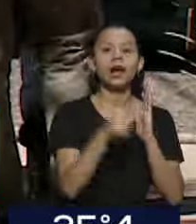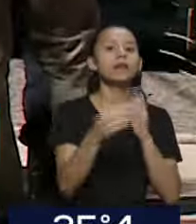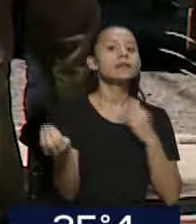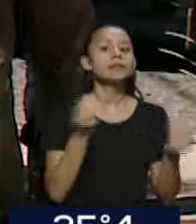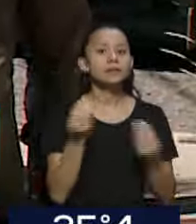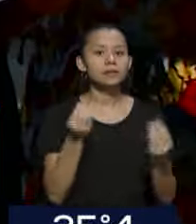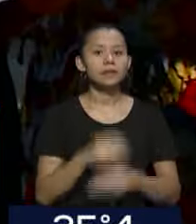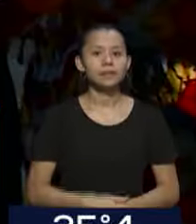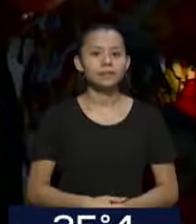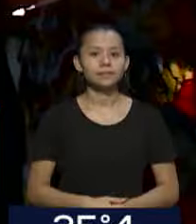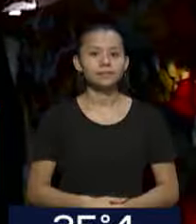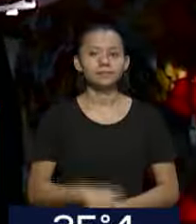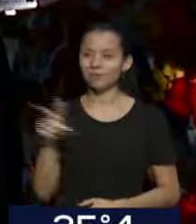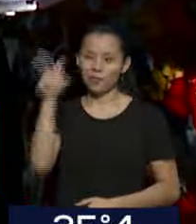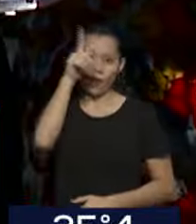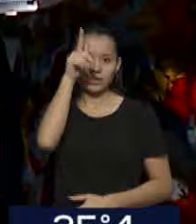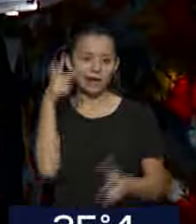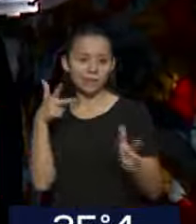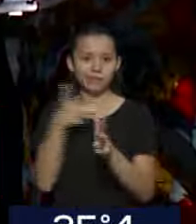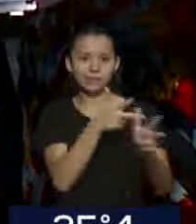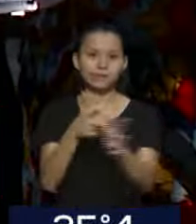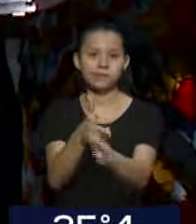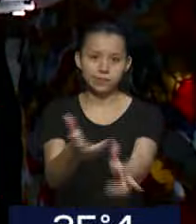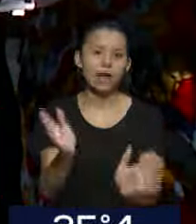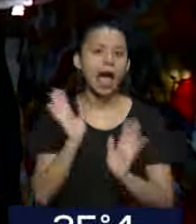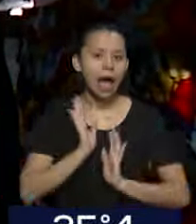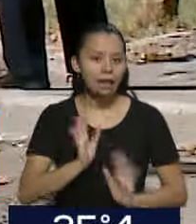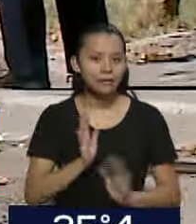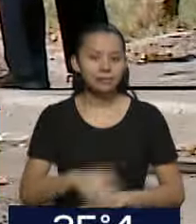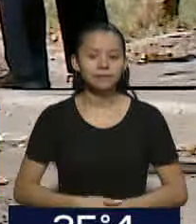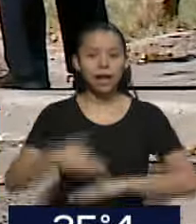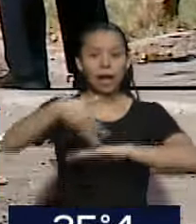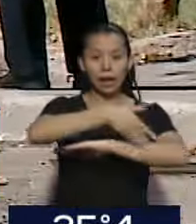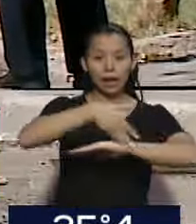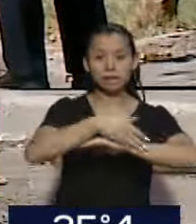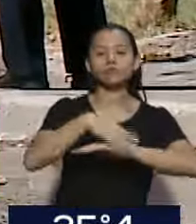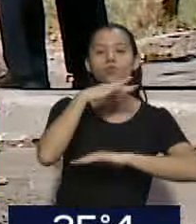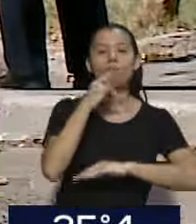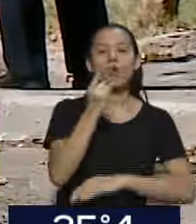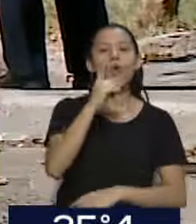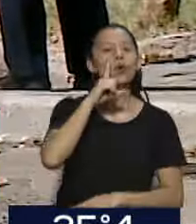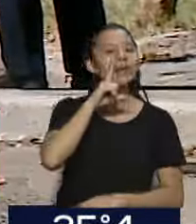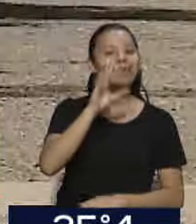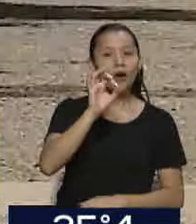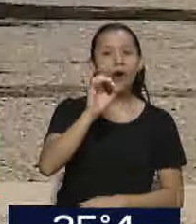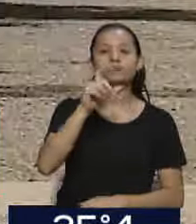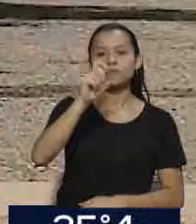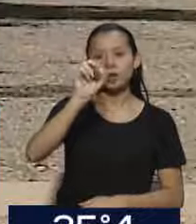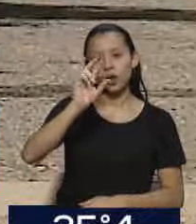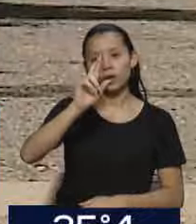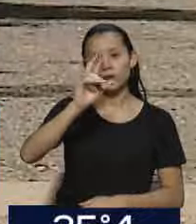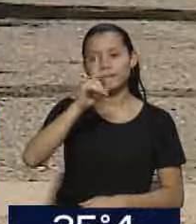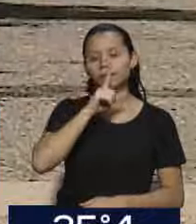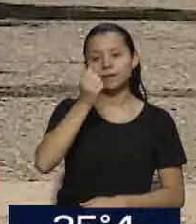en el que se desata esta persecución policial por calle Julio Cortázar hacia el norte en